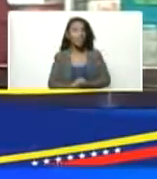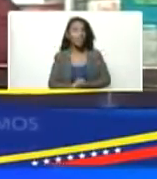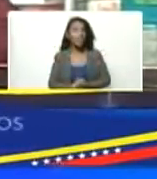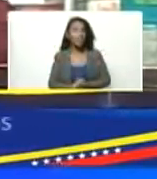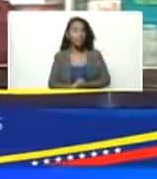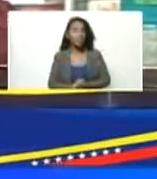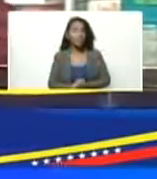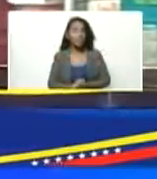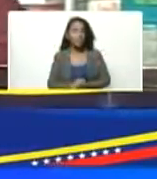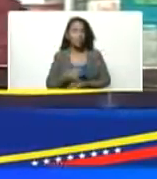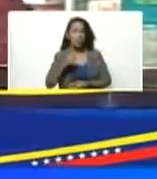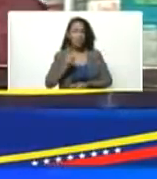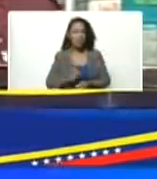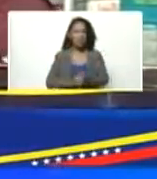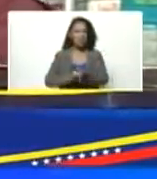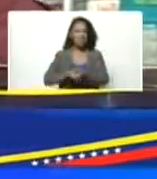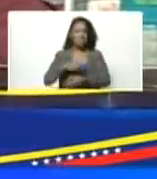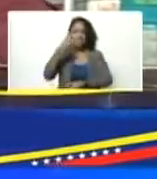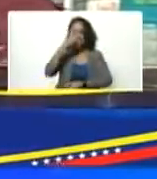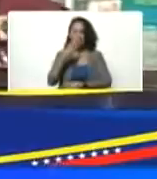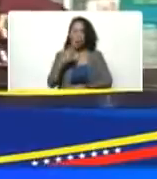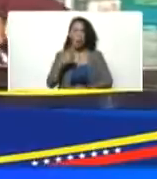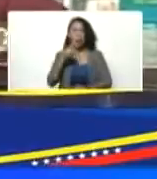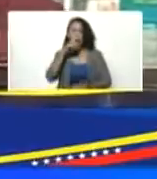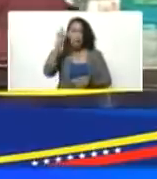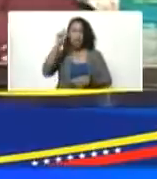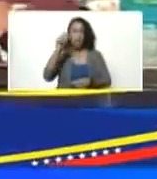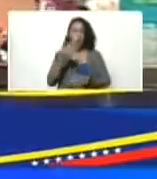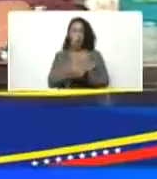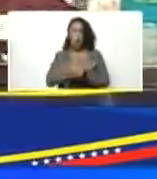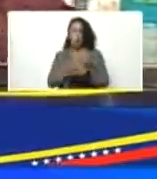Pues los amargados toman todo en serio. Maduro ofrece